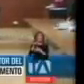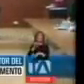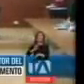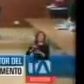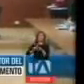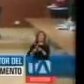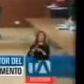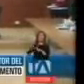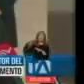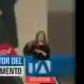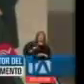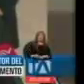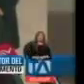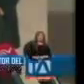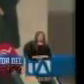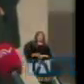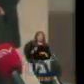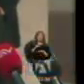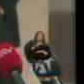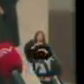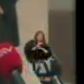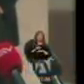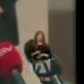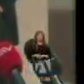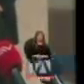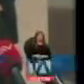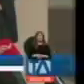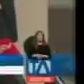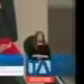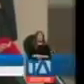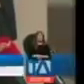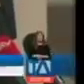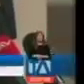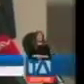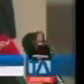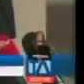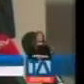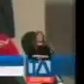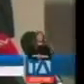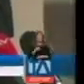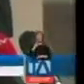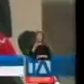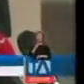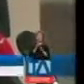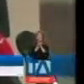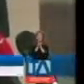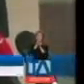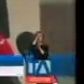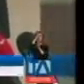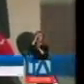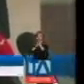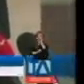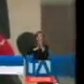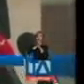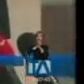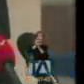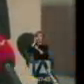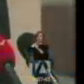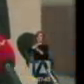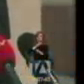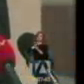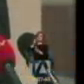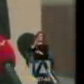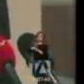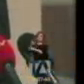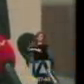encuentra prófugo del país. El juez nacional indicó que se va a solicitar a Interpol que colabore con la aprehensión del procesado para